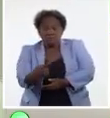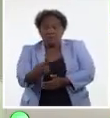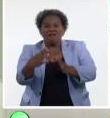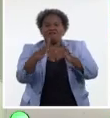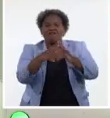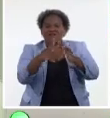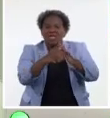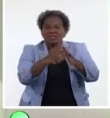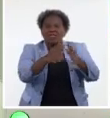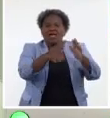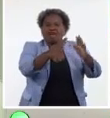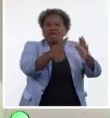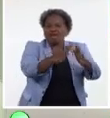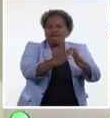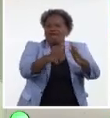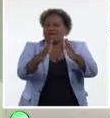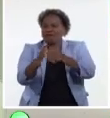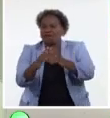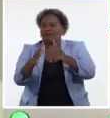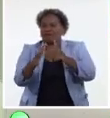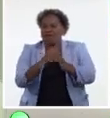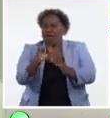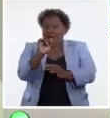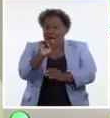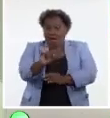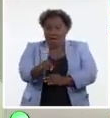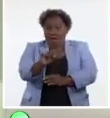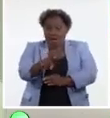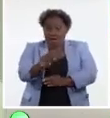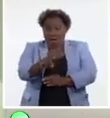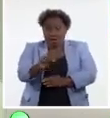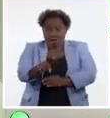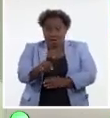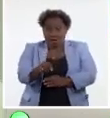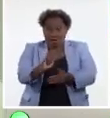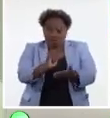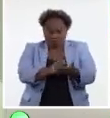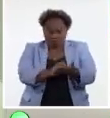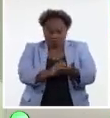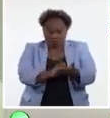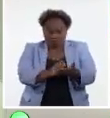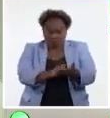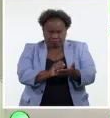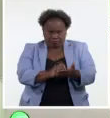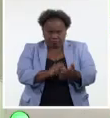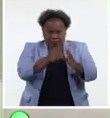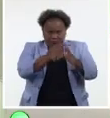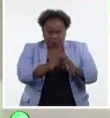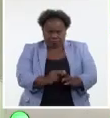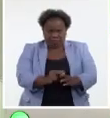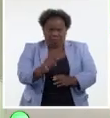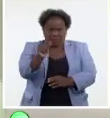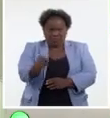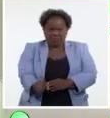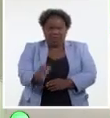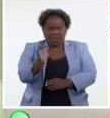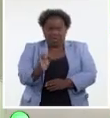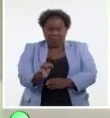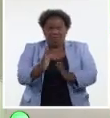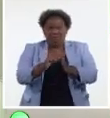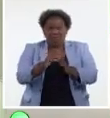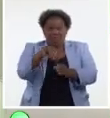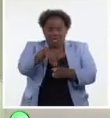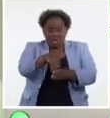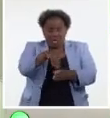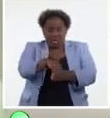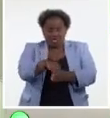vivienda se encuentren o sea se encuentren inscritos en ese registro las personas que realmente son moradores de